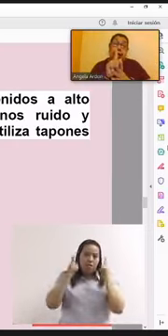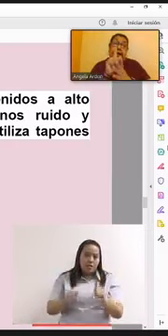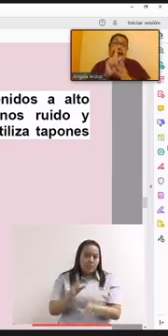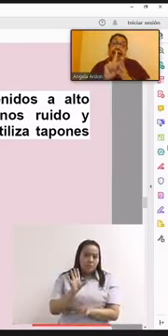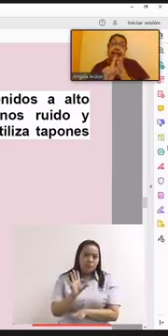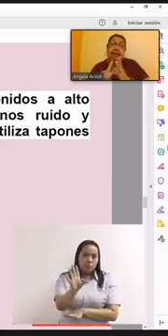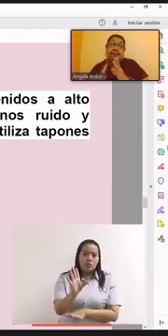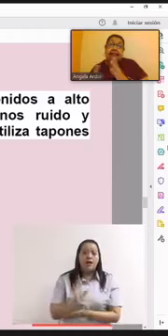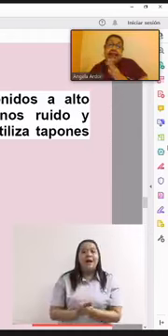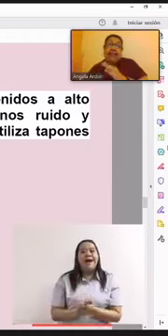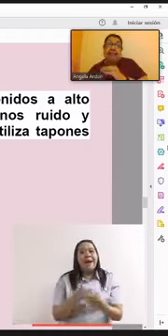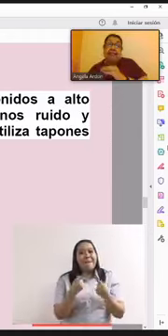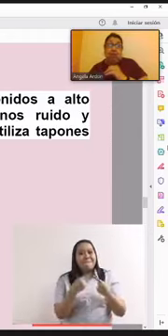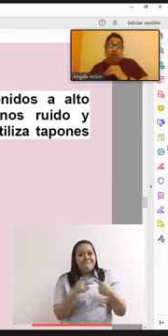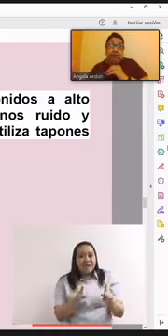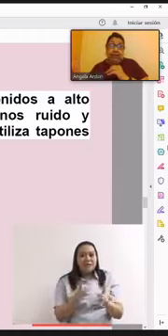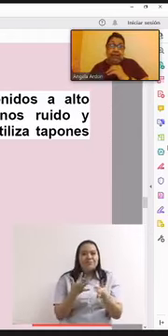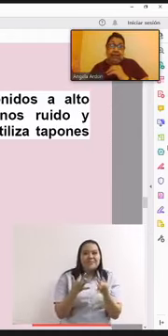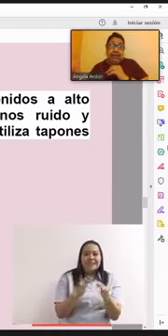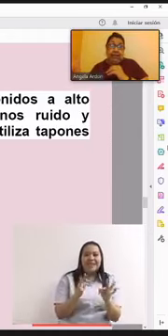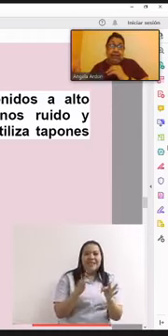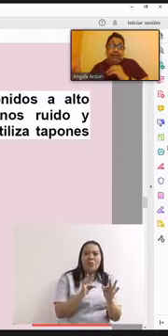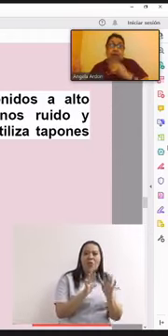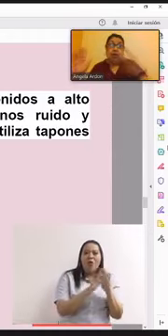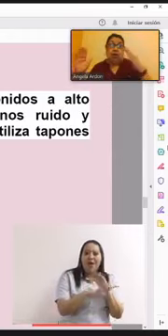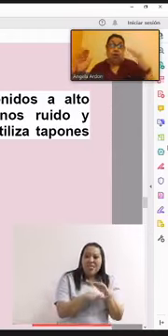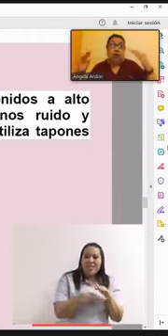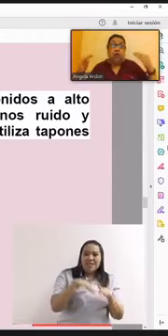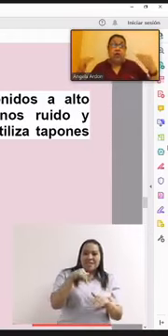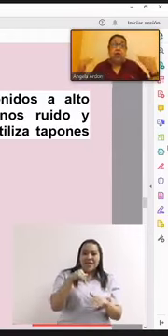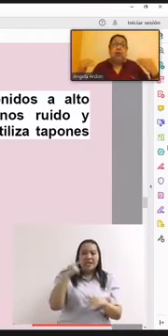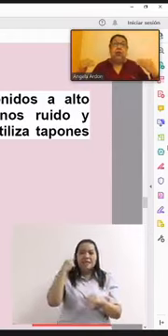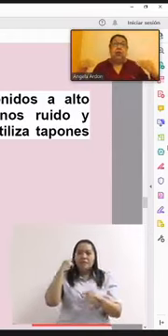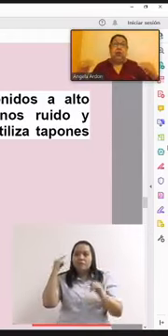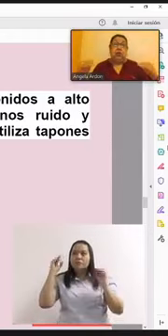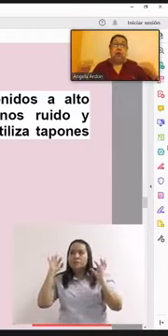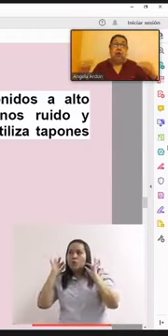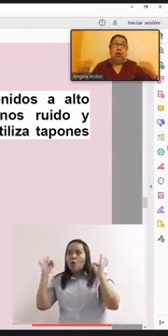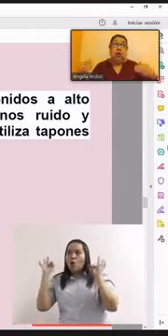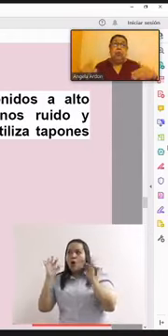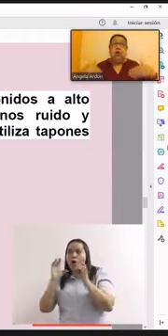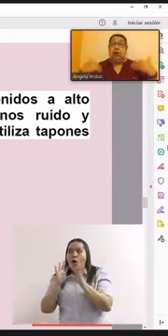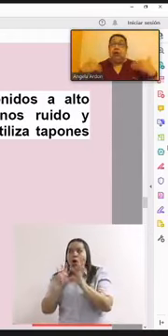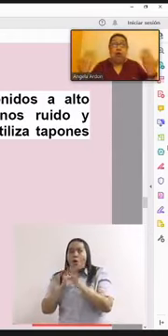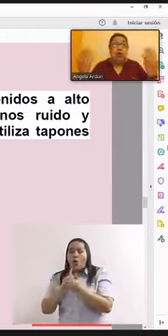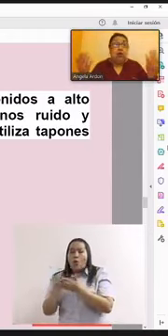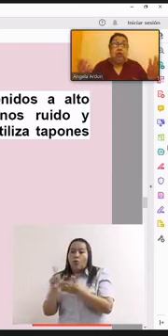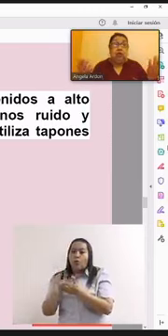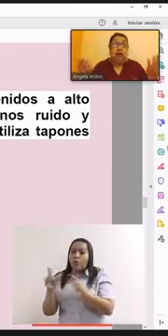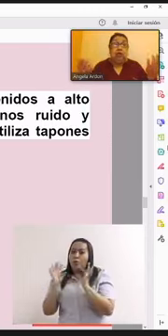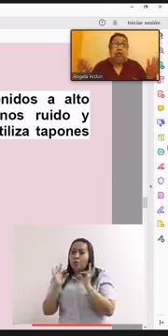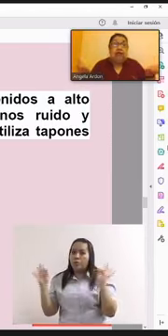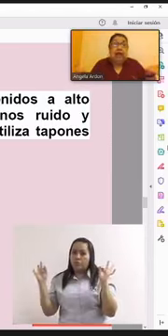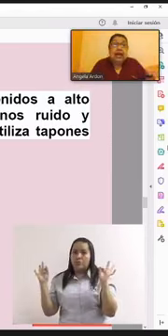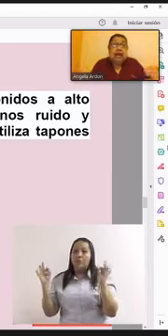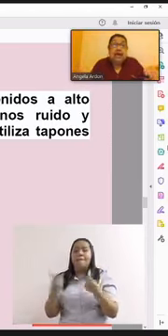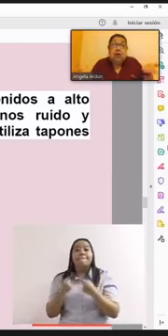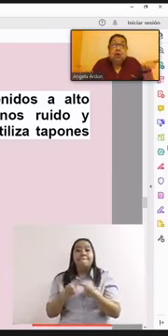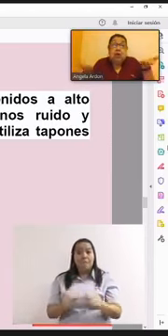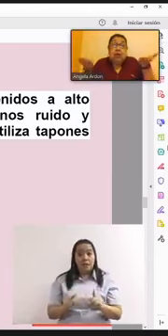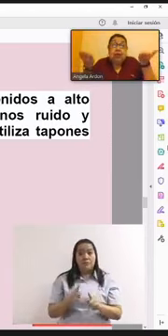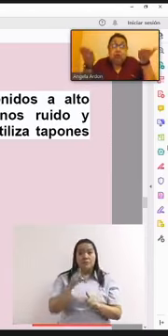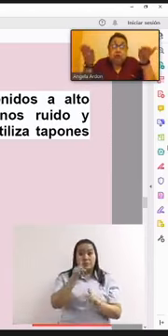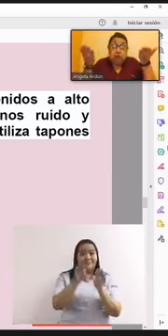hora trate de salirse de la discoteca y vaya a un lugar donde haya menos ruido. Porque si usted ha ido a discoteca, usted sabe que